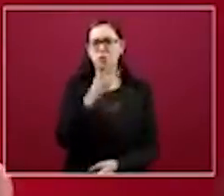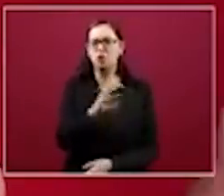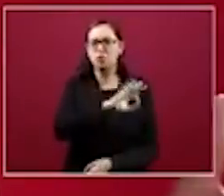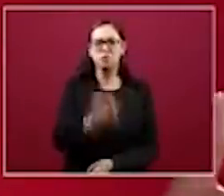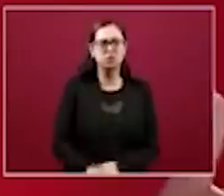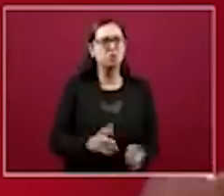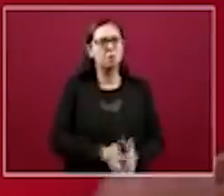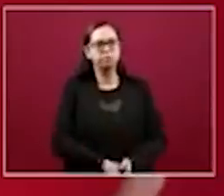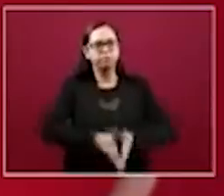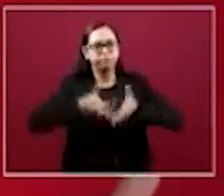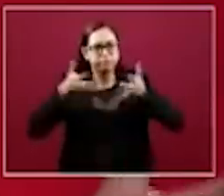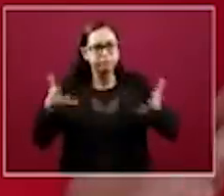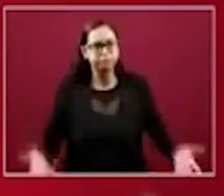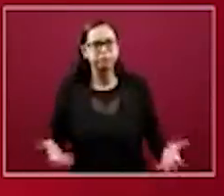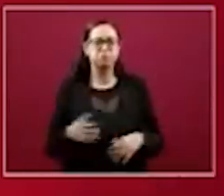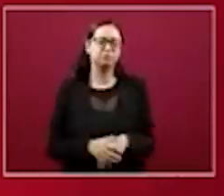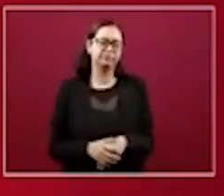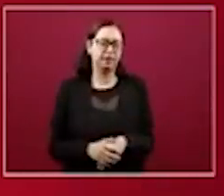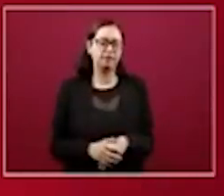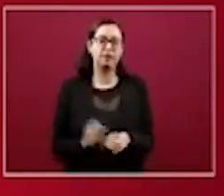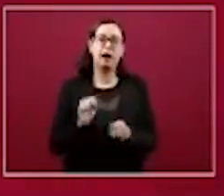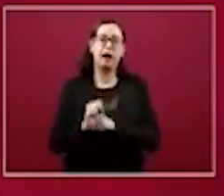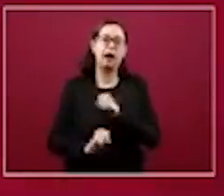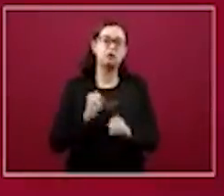Desde los años 30